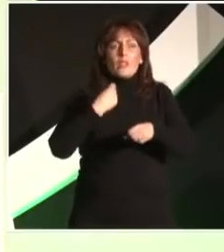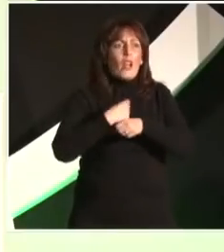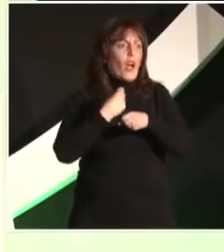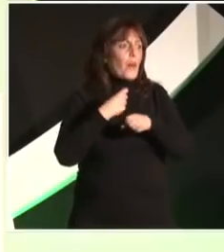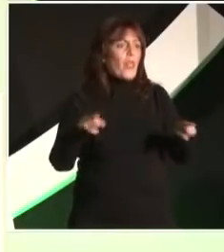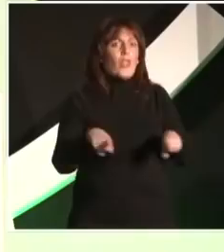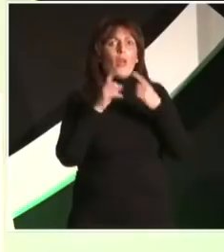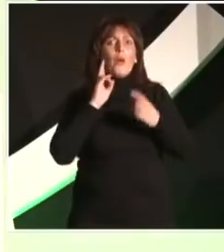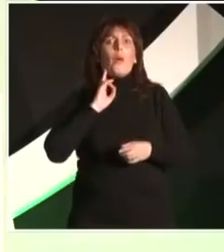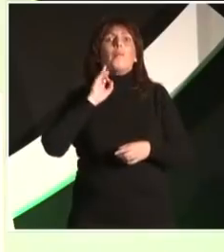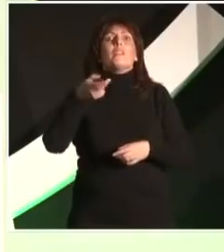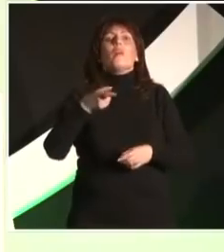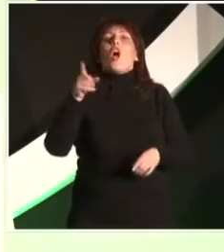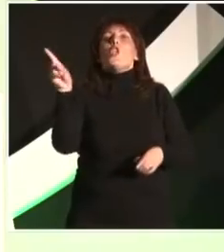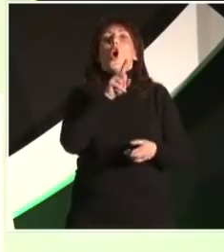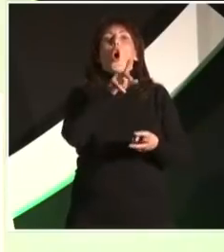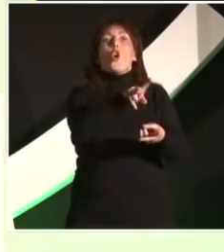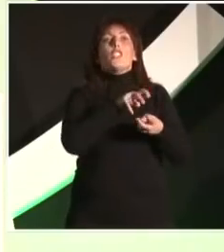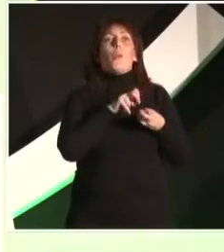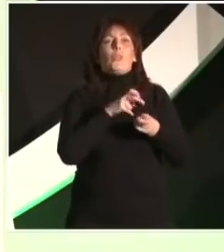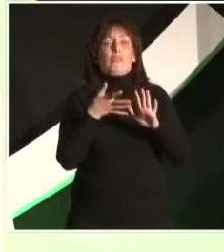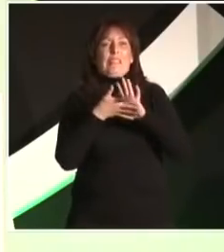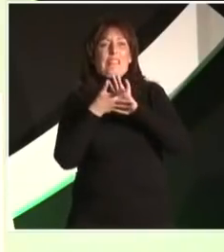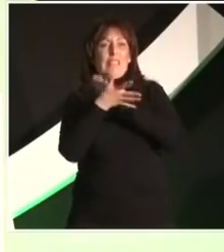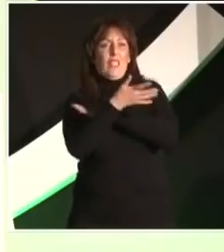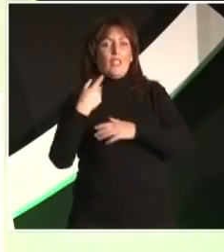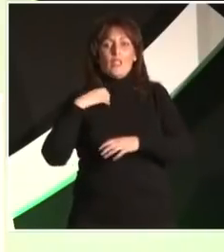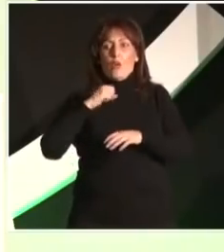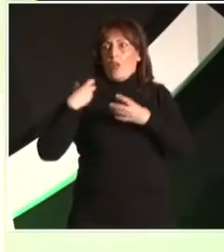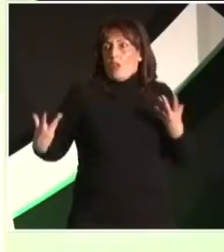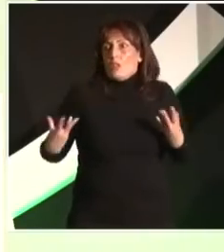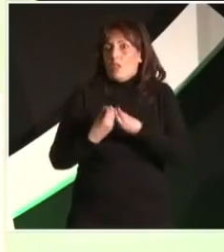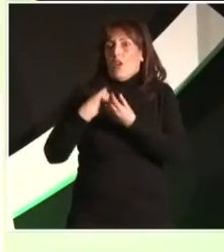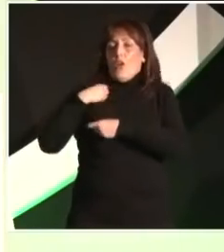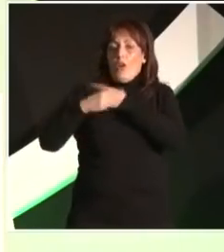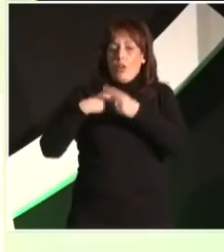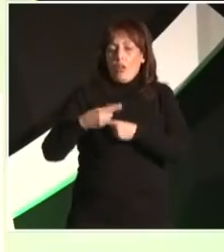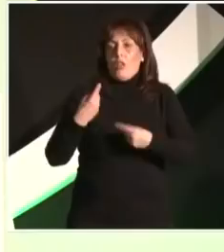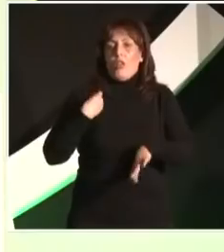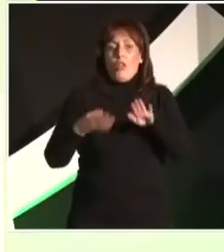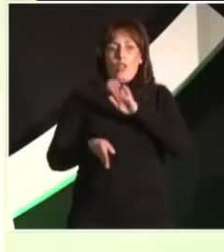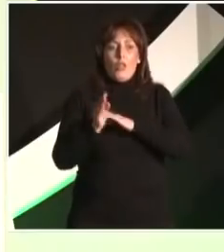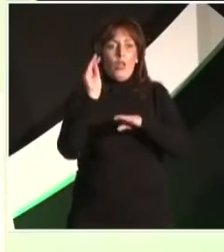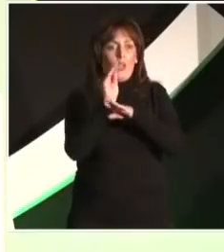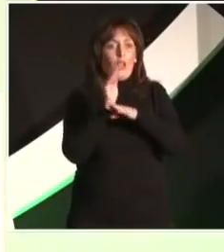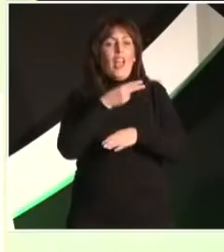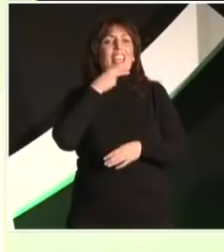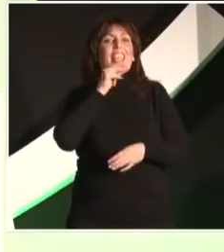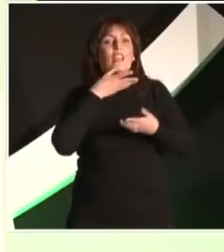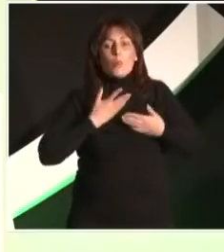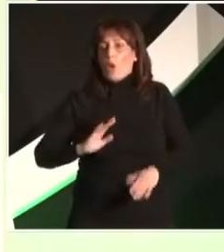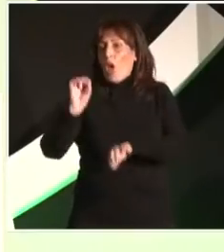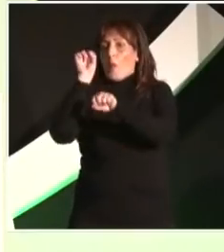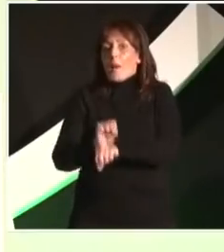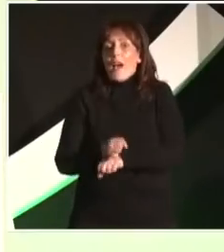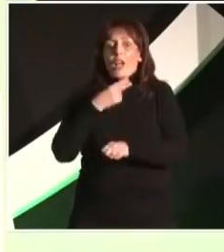sus pensiones se llamen no contributivas, de las que han tirado de sus familias, de las que han dado de comer y siguen dando de comer a sus nietos cuando sus hijos se